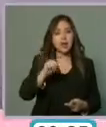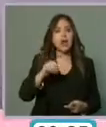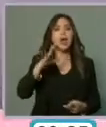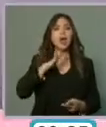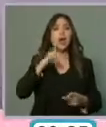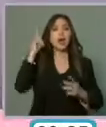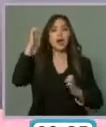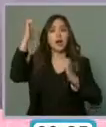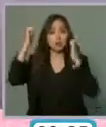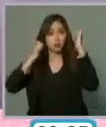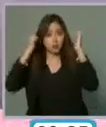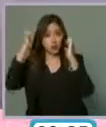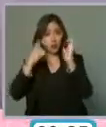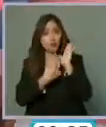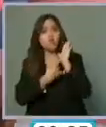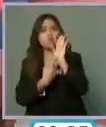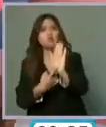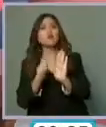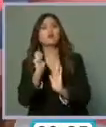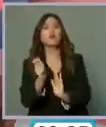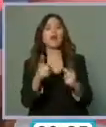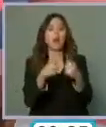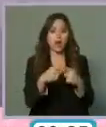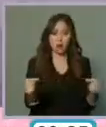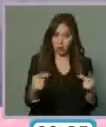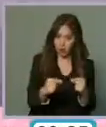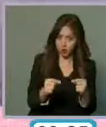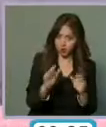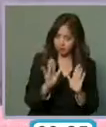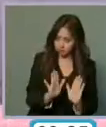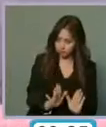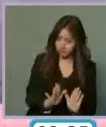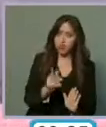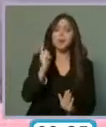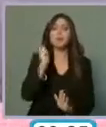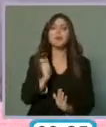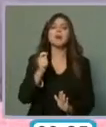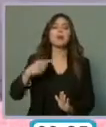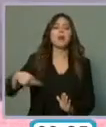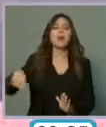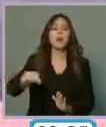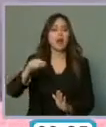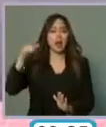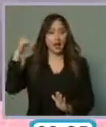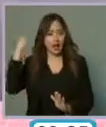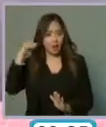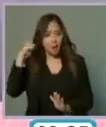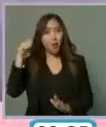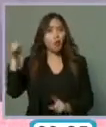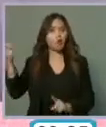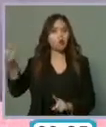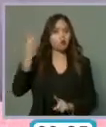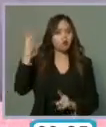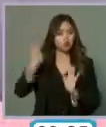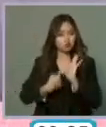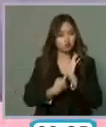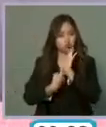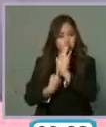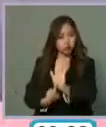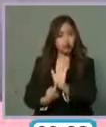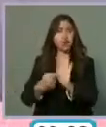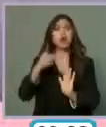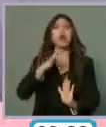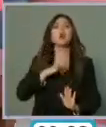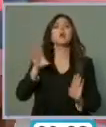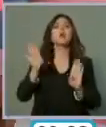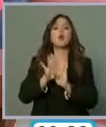Japón. Fíjese nada más ahora sí que hay, porque por cierto, Acapulco, además de este evento, tiene